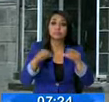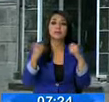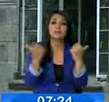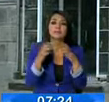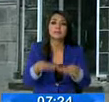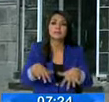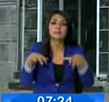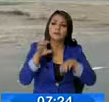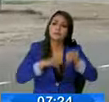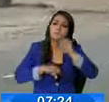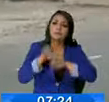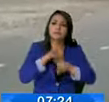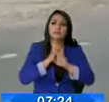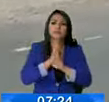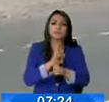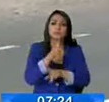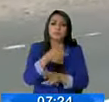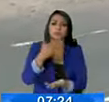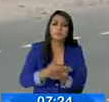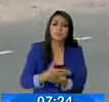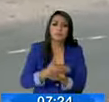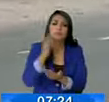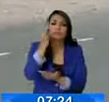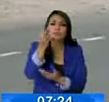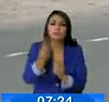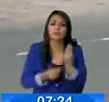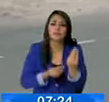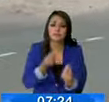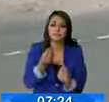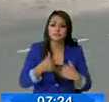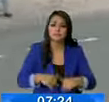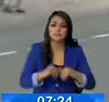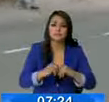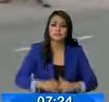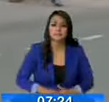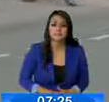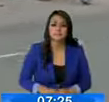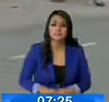resultados de la medida y las acciones futuras. Informó Carolina Basante.